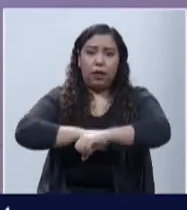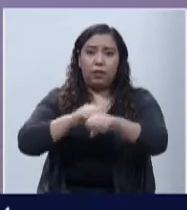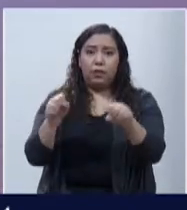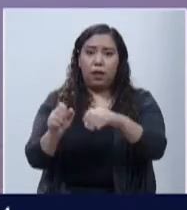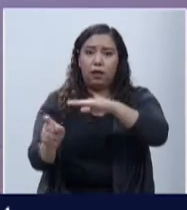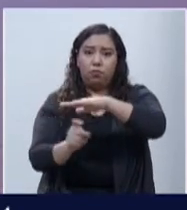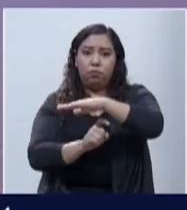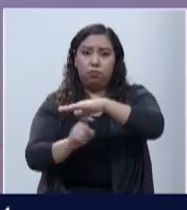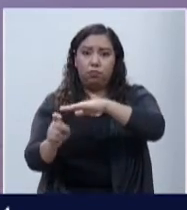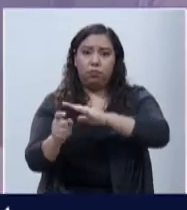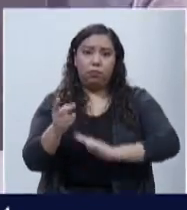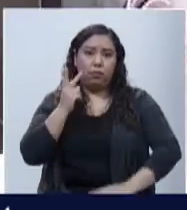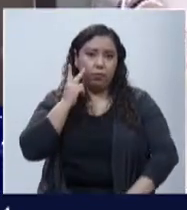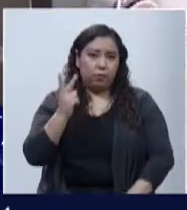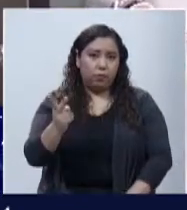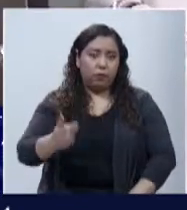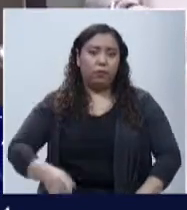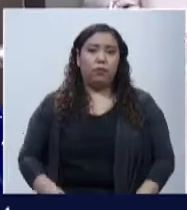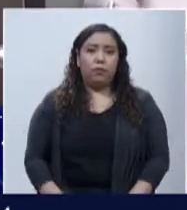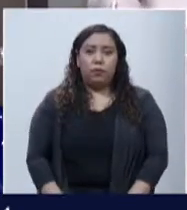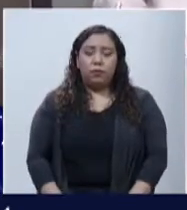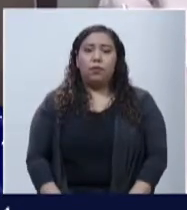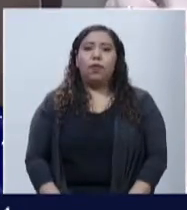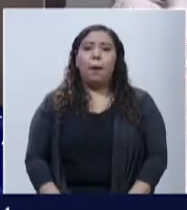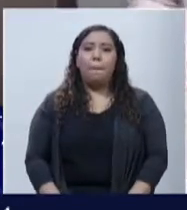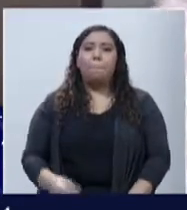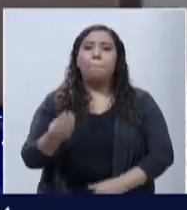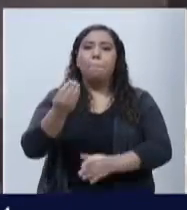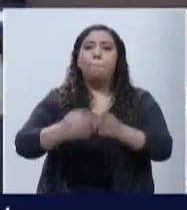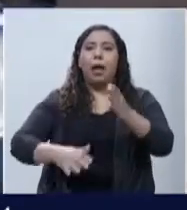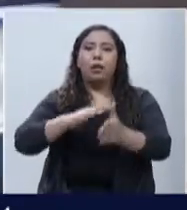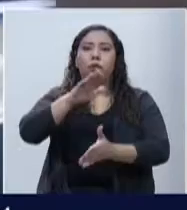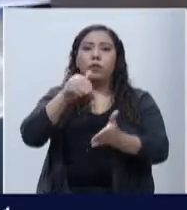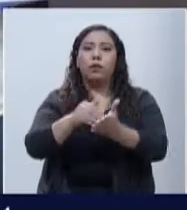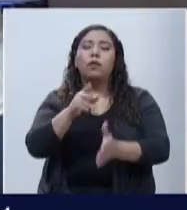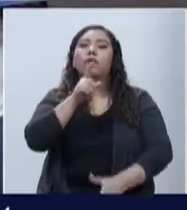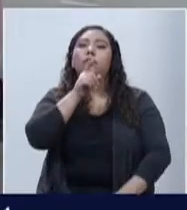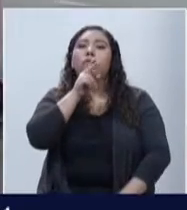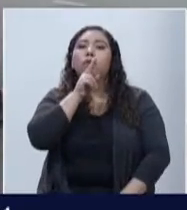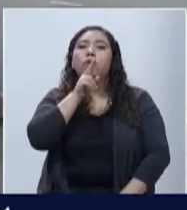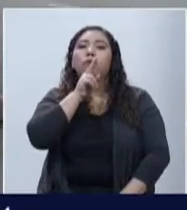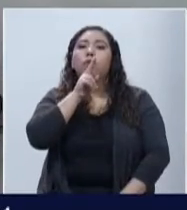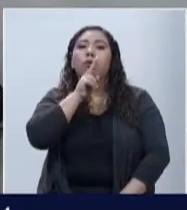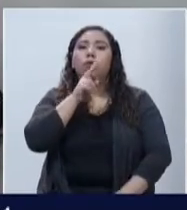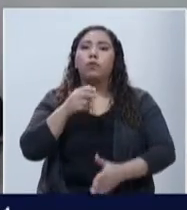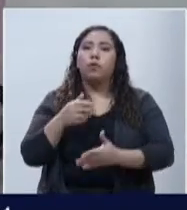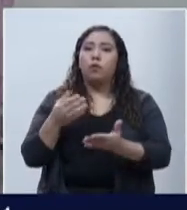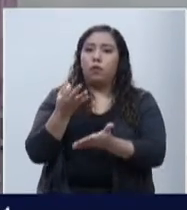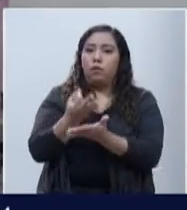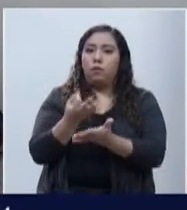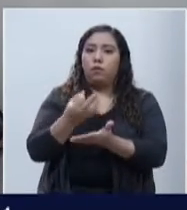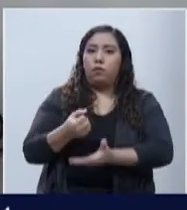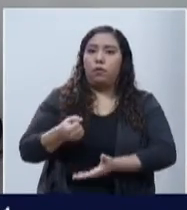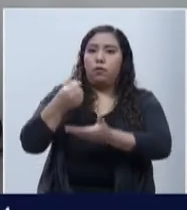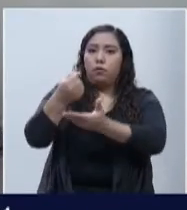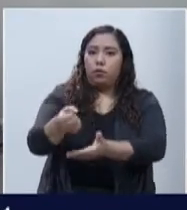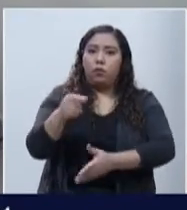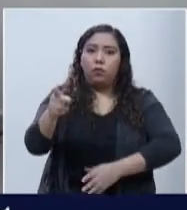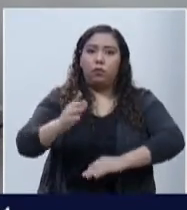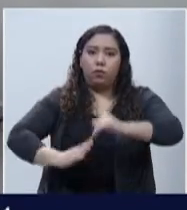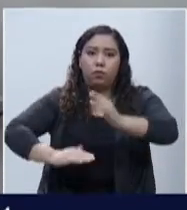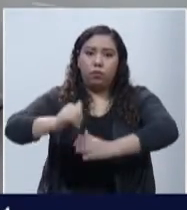uniforme con apoyo del banco central de honduras se llevó a cabo la remodelación y equipamiento de la sala de radiología